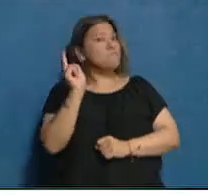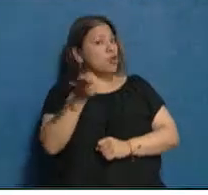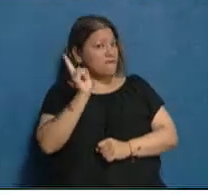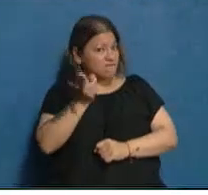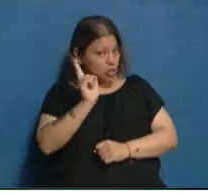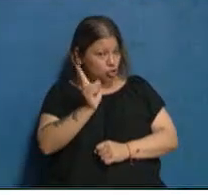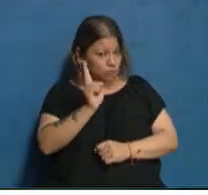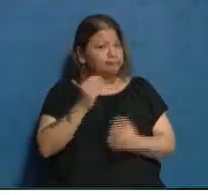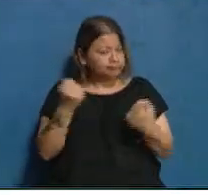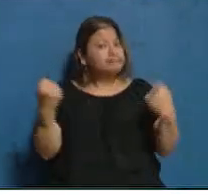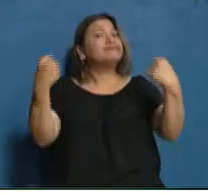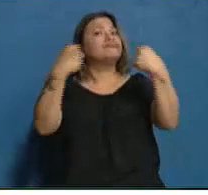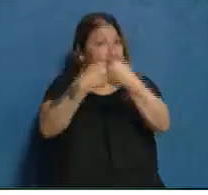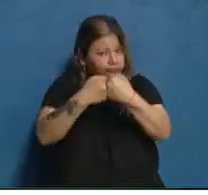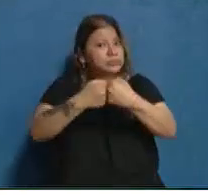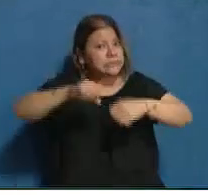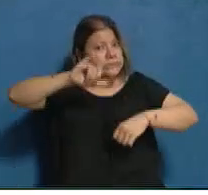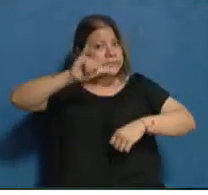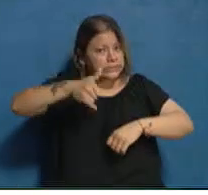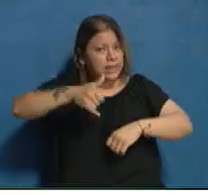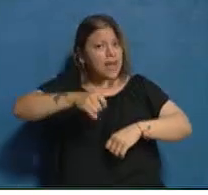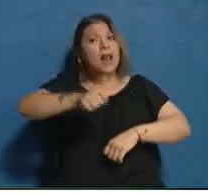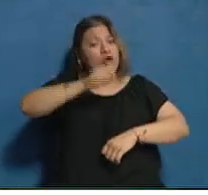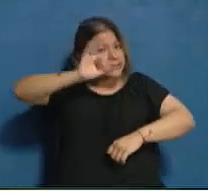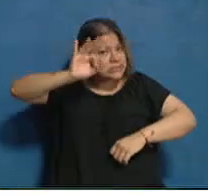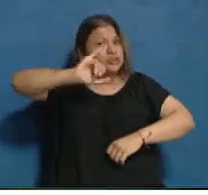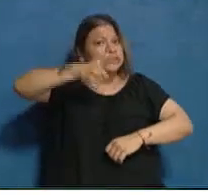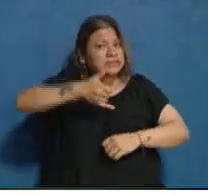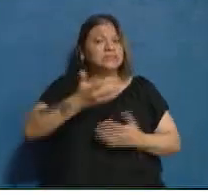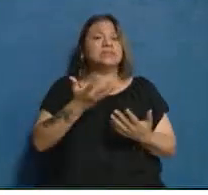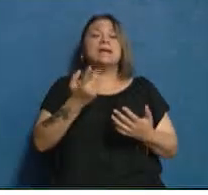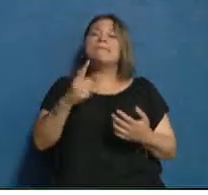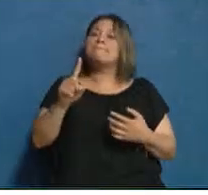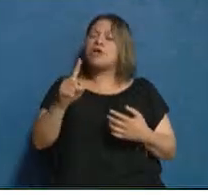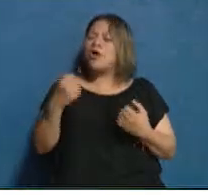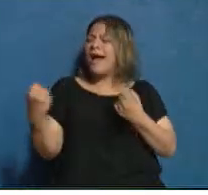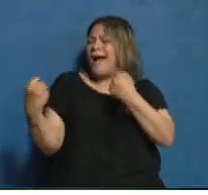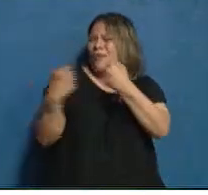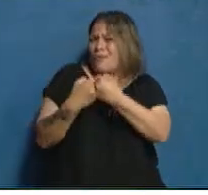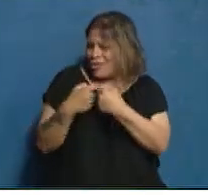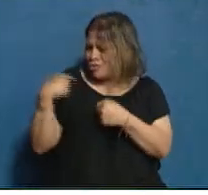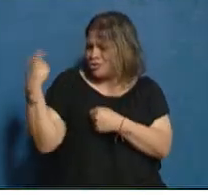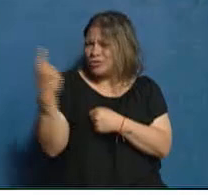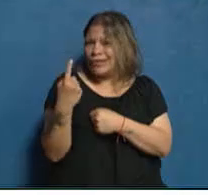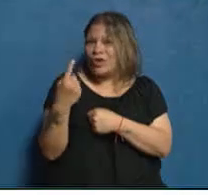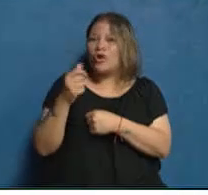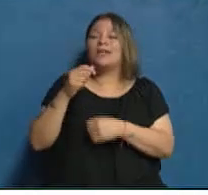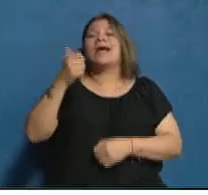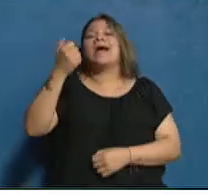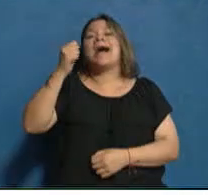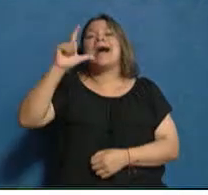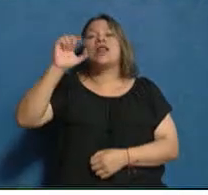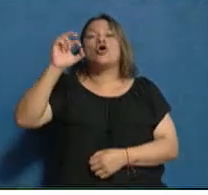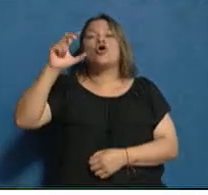decir, coincidimos con la postura del alcohol cero. Con lo que no estamos de acuerdo es con la alcoholemia